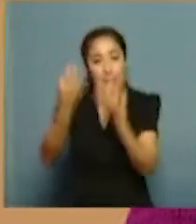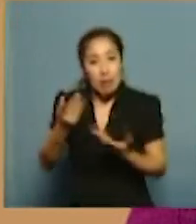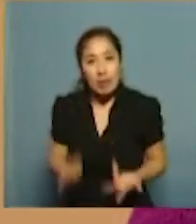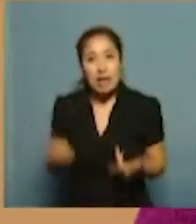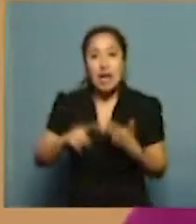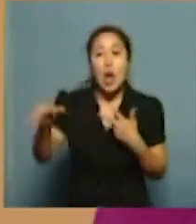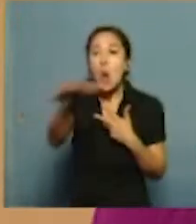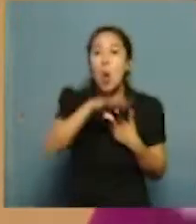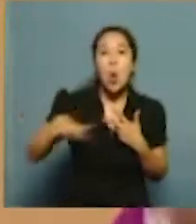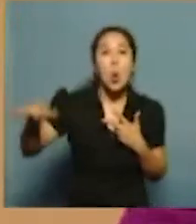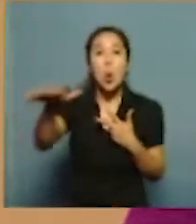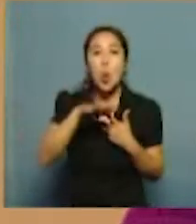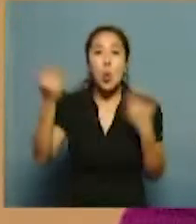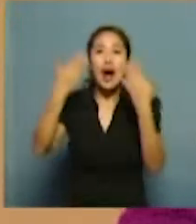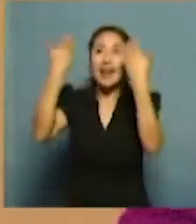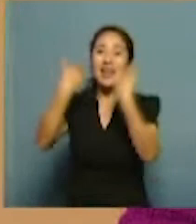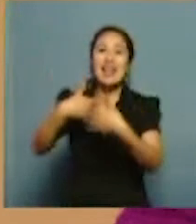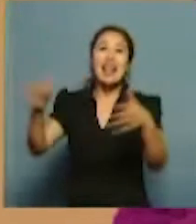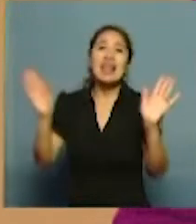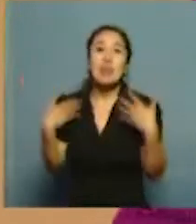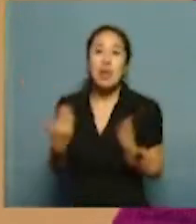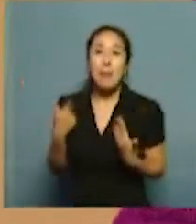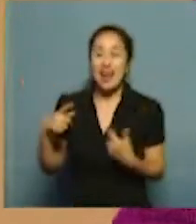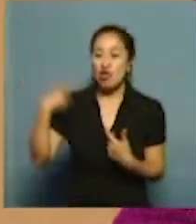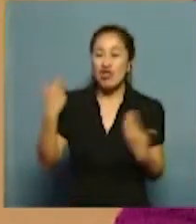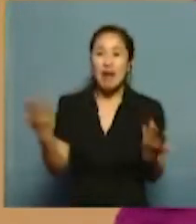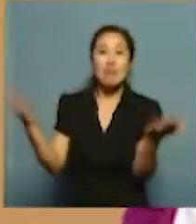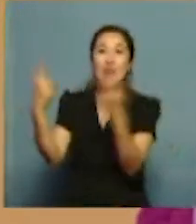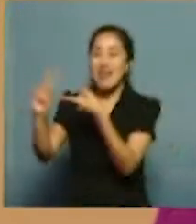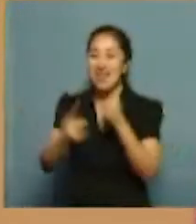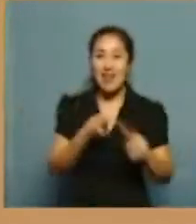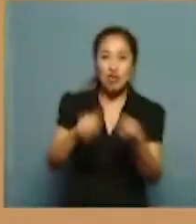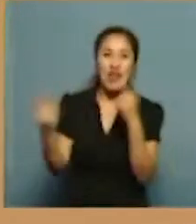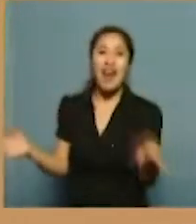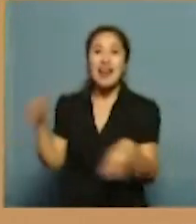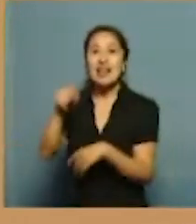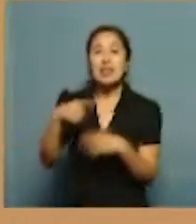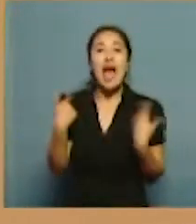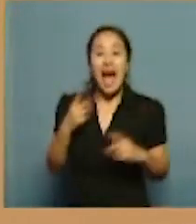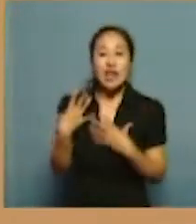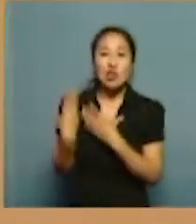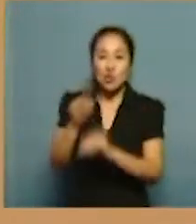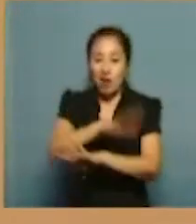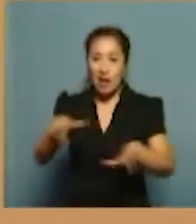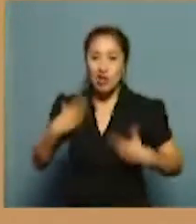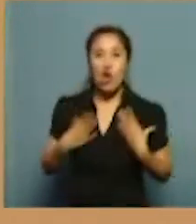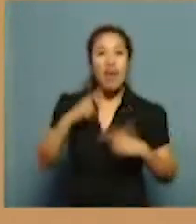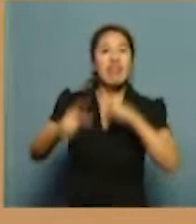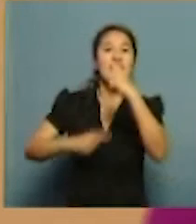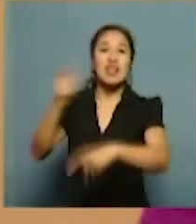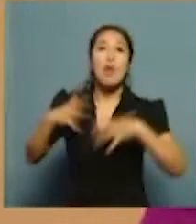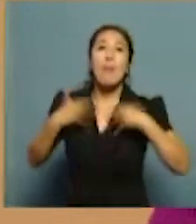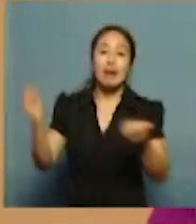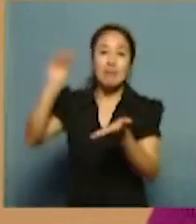espacios de espacios libres contenidos socialmente todo esto propende a un mejor desarrollo y más